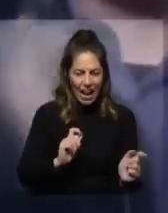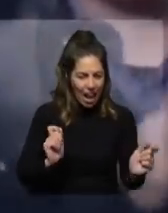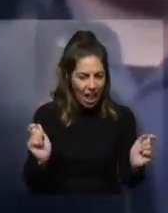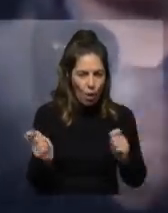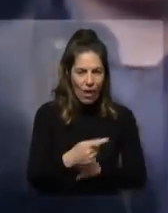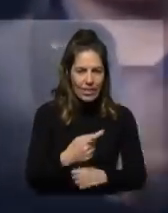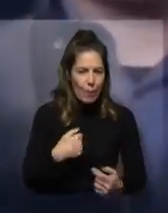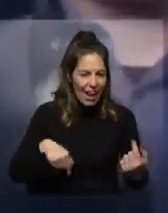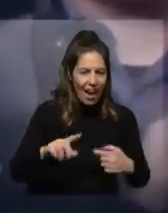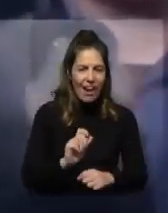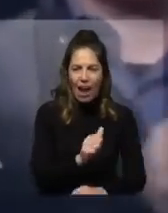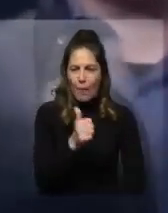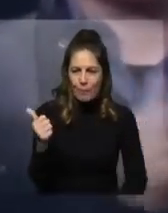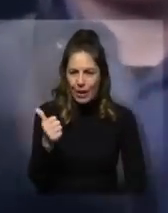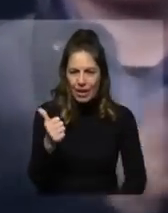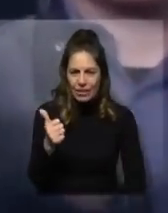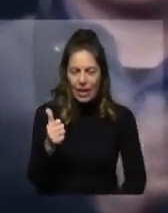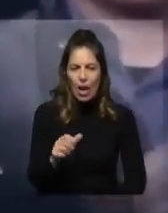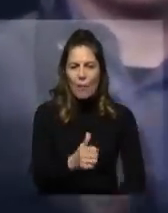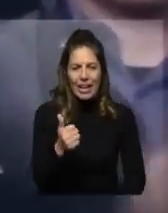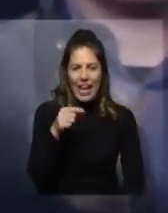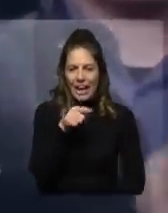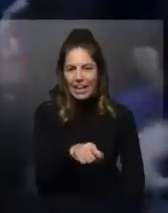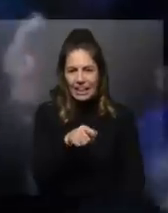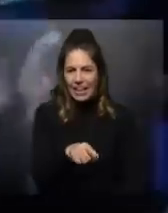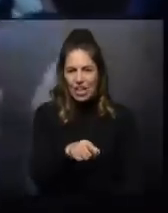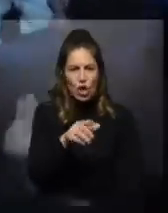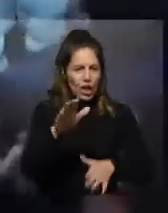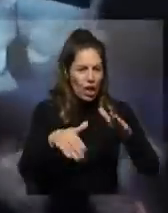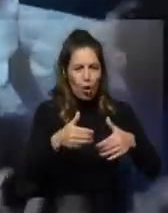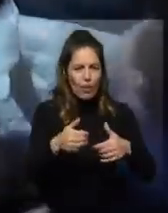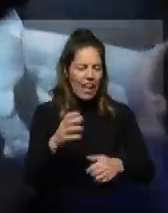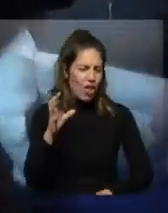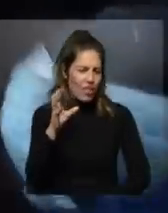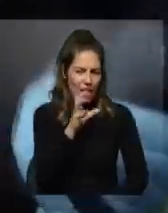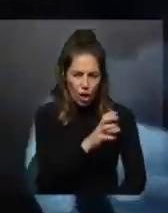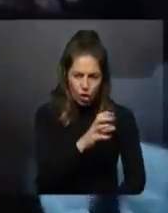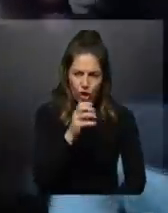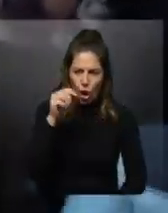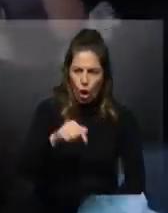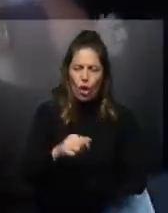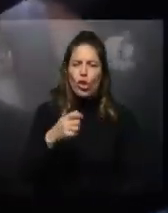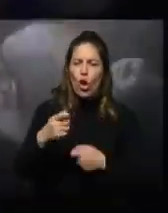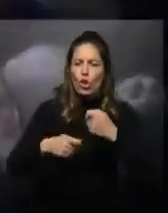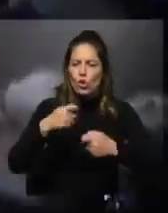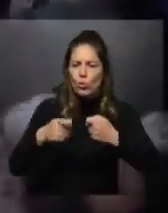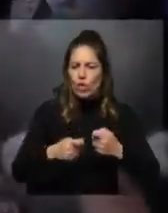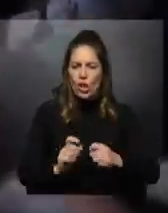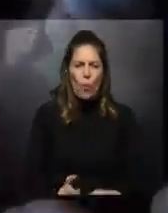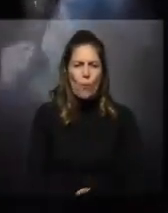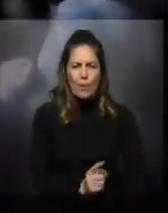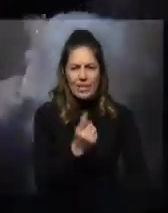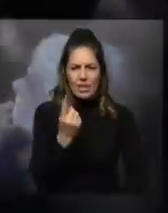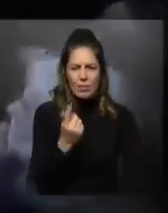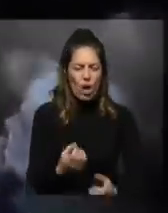vuelta para ganarle a aquellos que convocando desde el odio hoy construyeron un principio